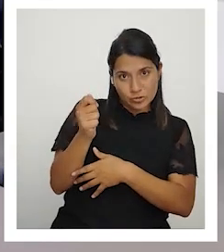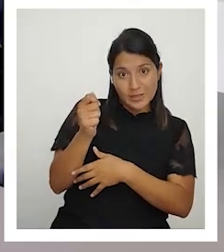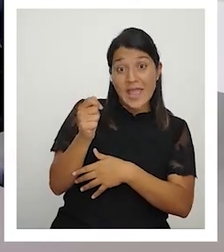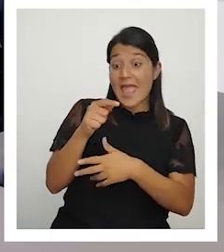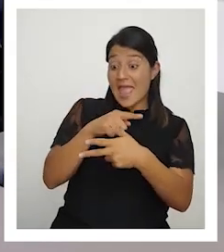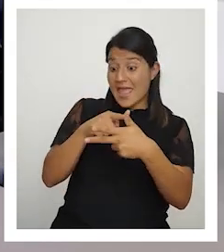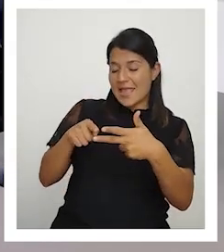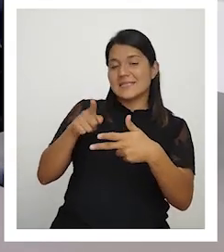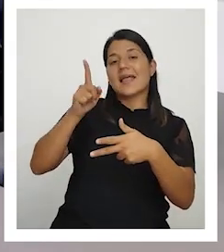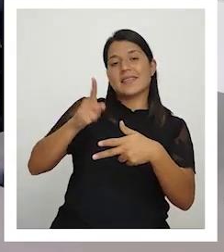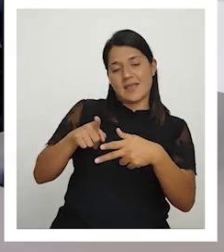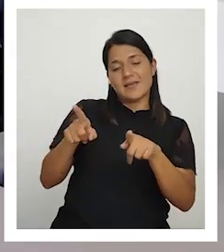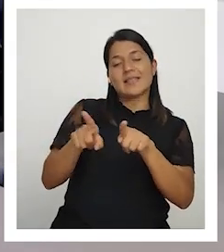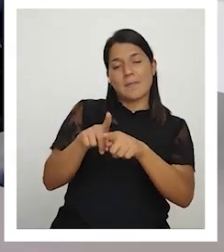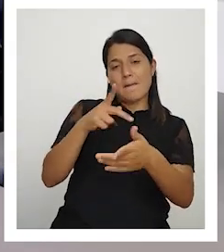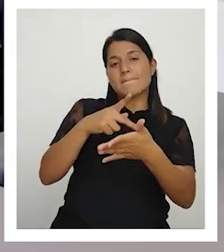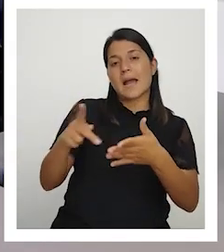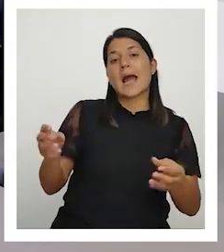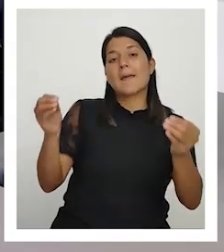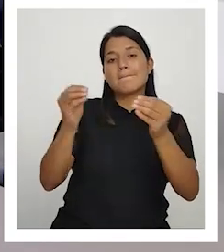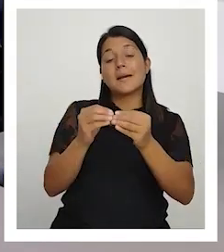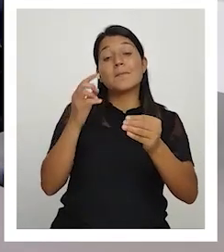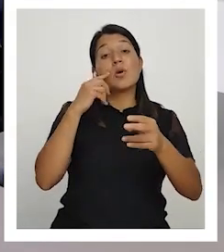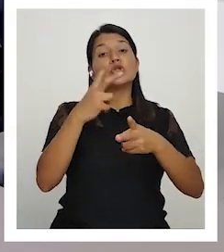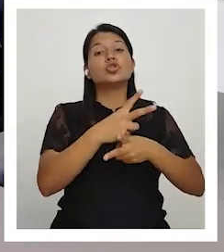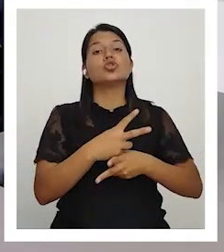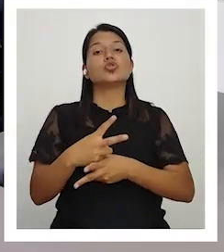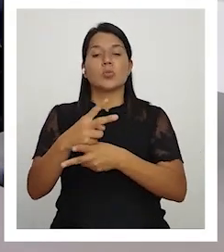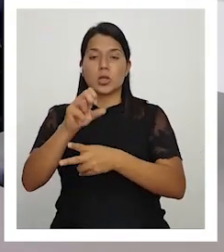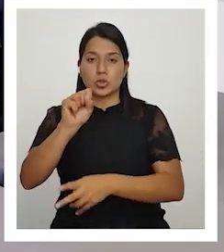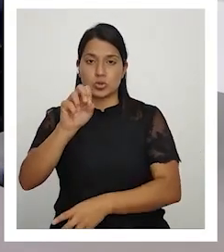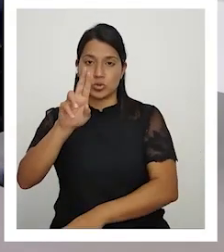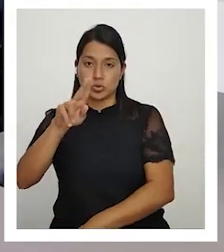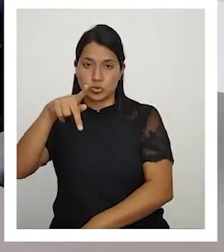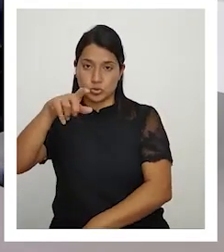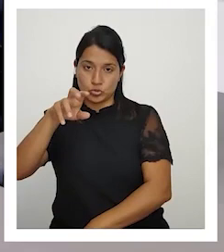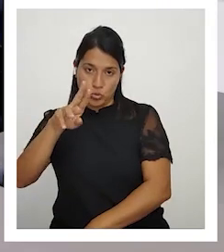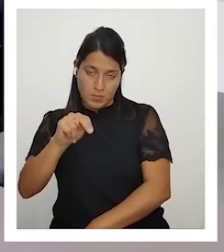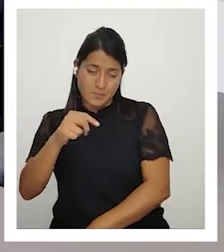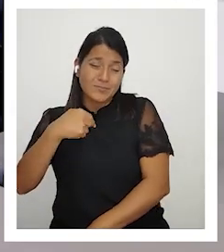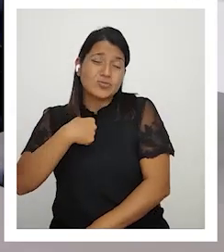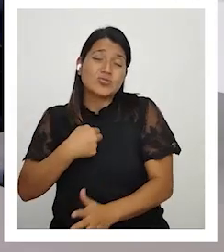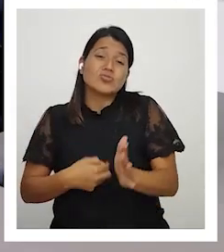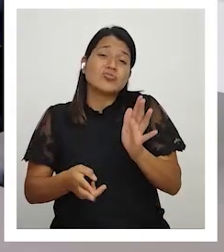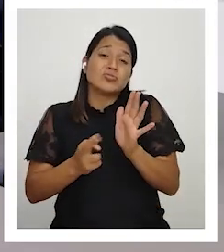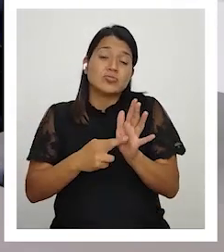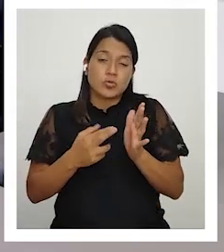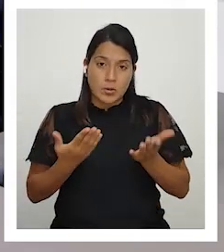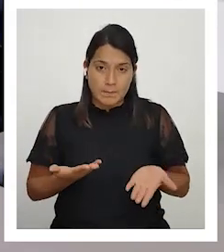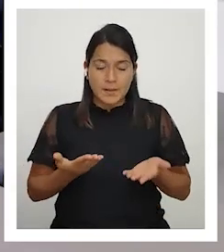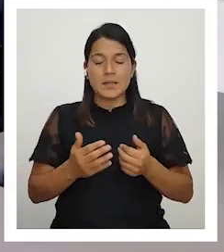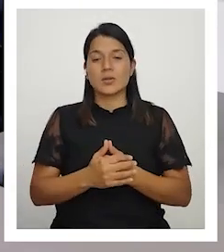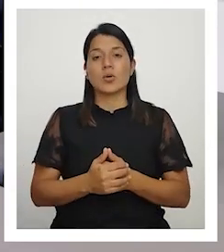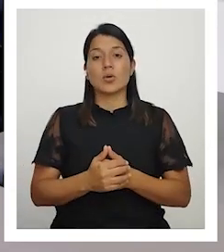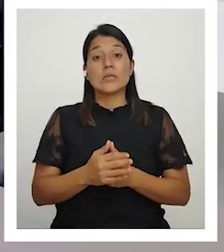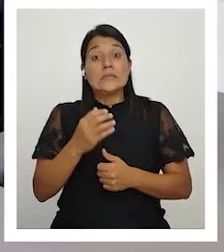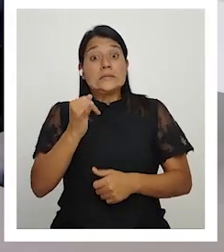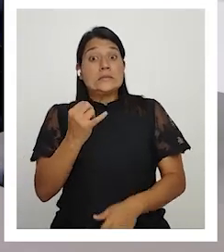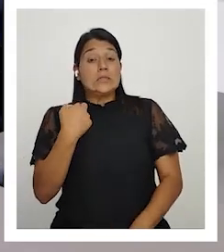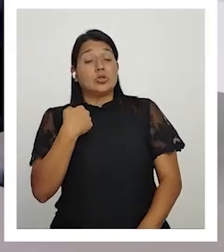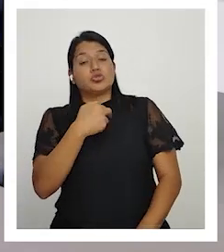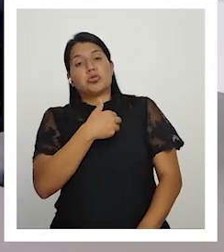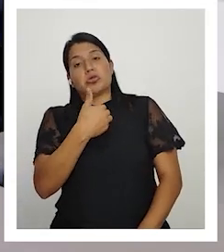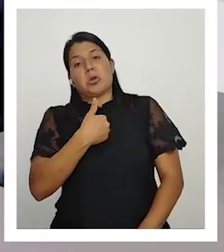aumentar el gasto en el pago por la supervisión. Insisto, o sea, aquí lo que si uno tuviera, por